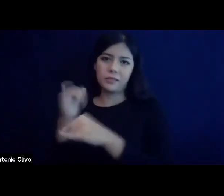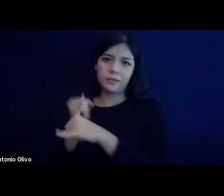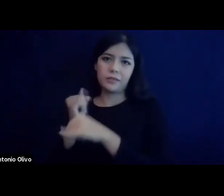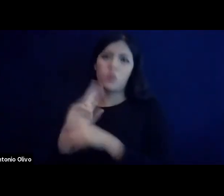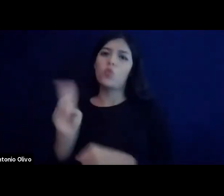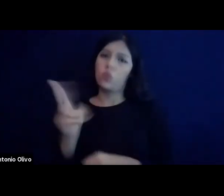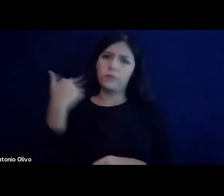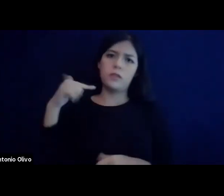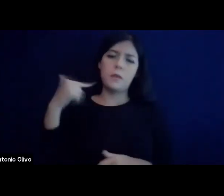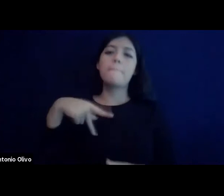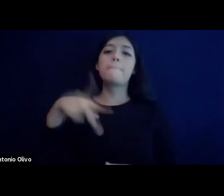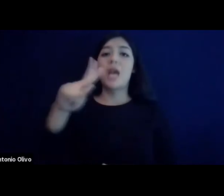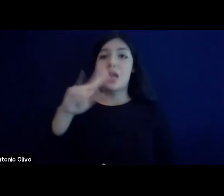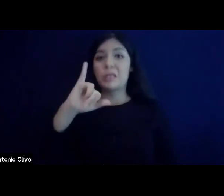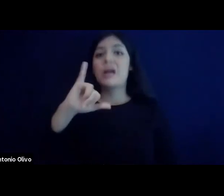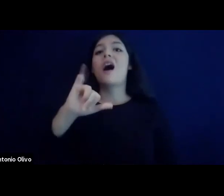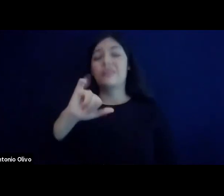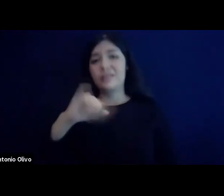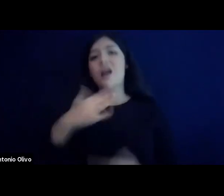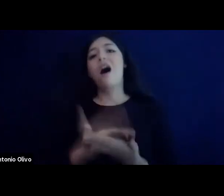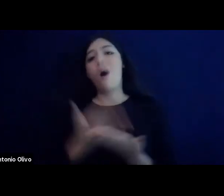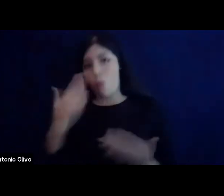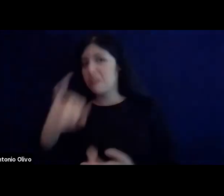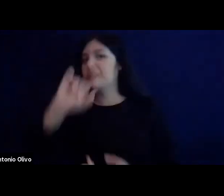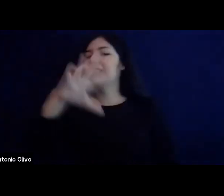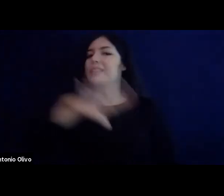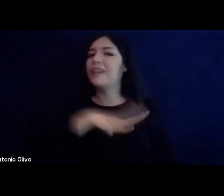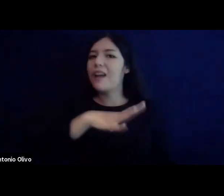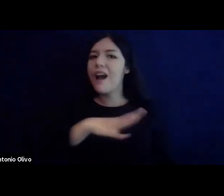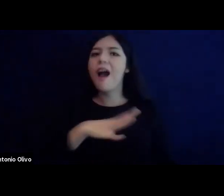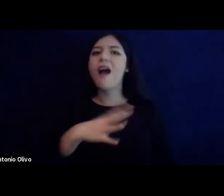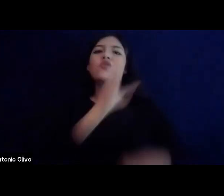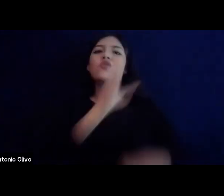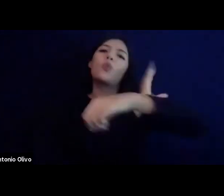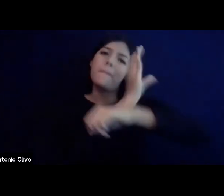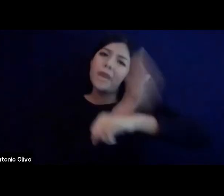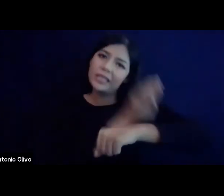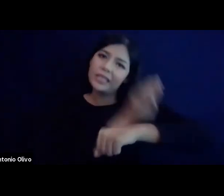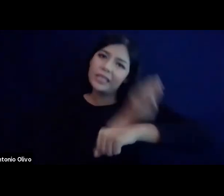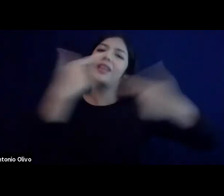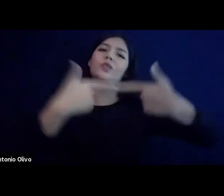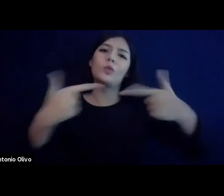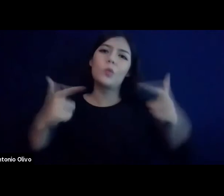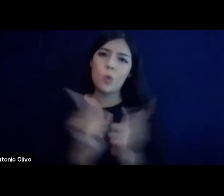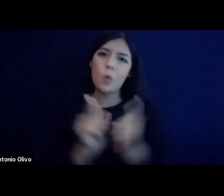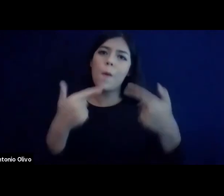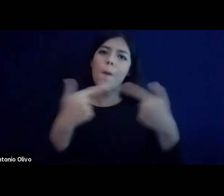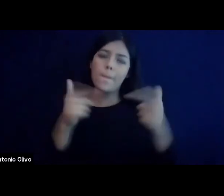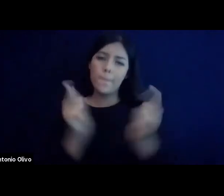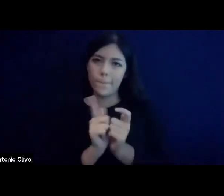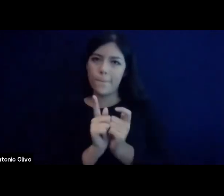tuve compañeros, ahora sí estuve incluida a un grupo, ahora sí se le dio solución a